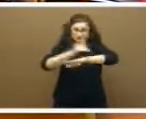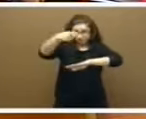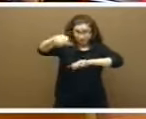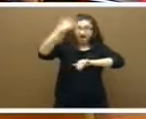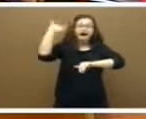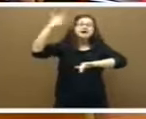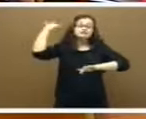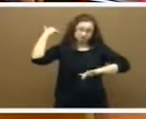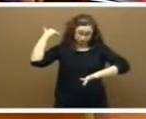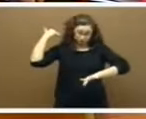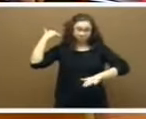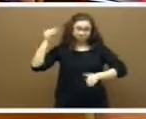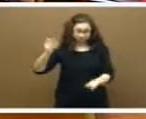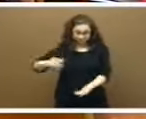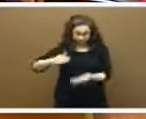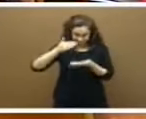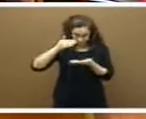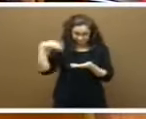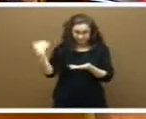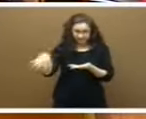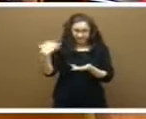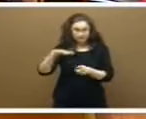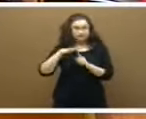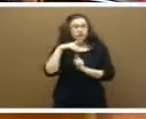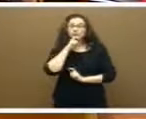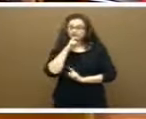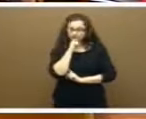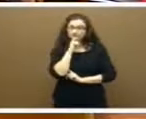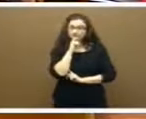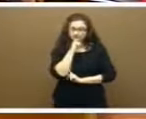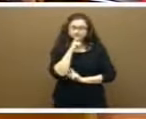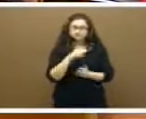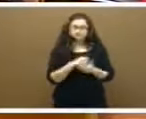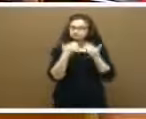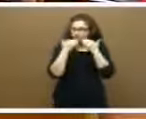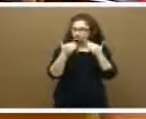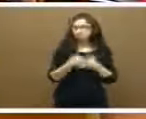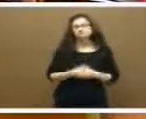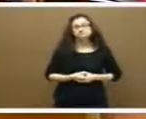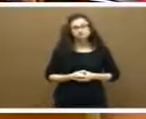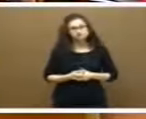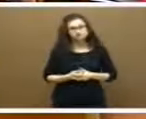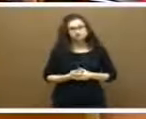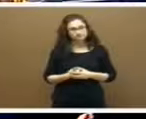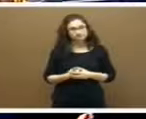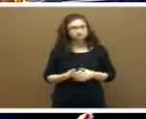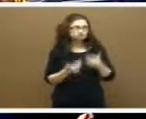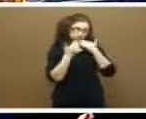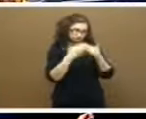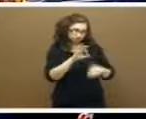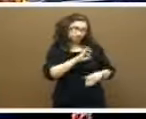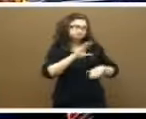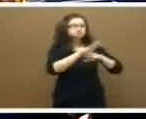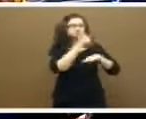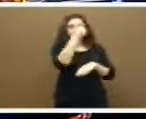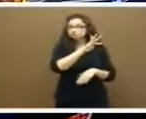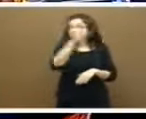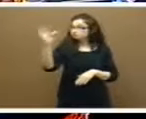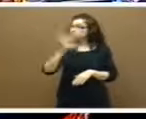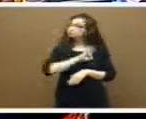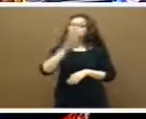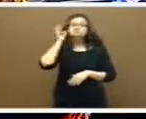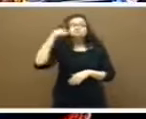sido ciertamente ni fácil ni mucho menos sencilla. Muchas gracias. Gracias, señor consejero. Señora Mateos, tiene